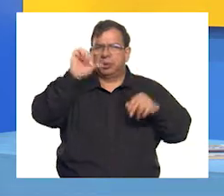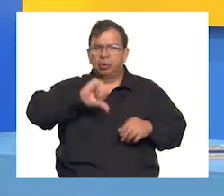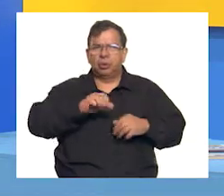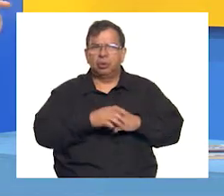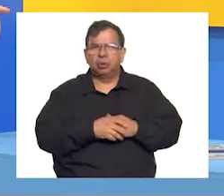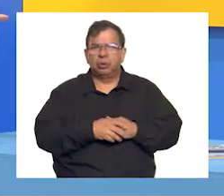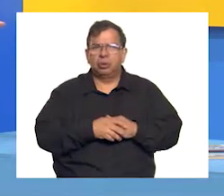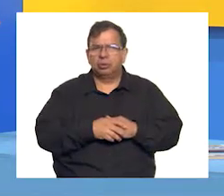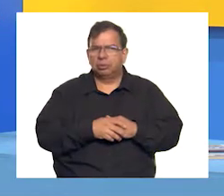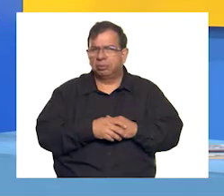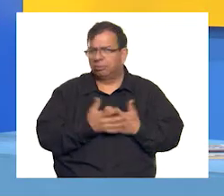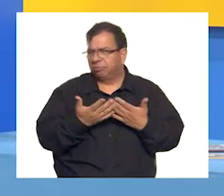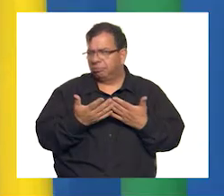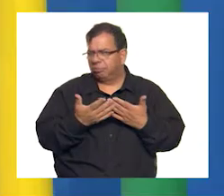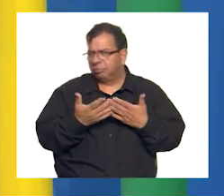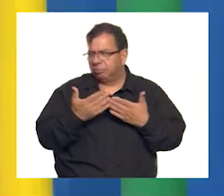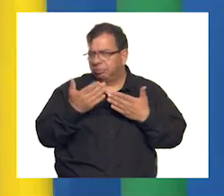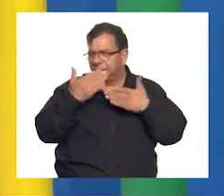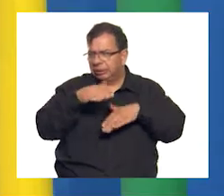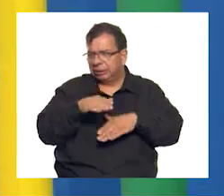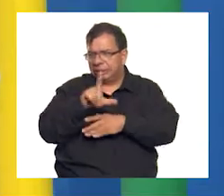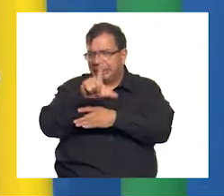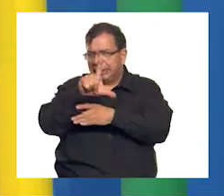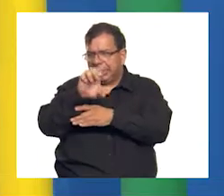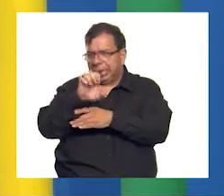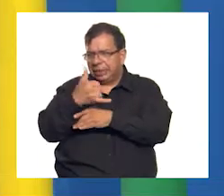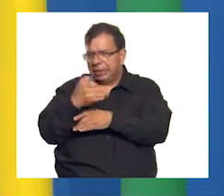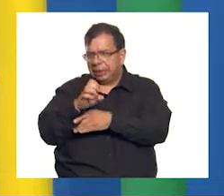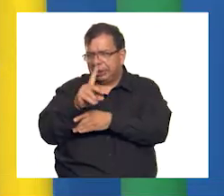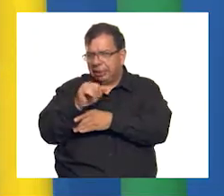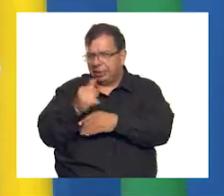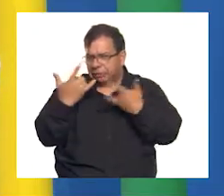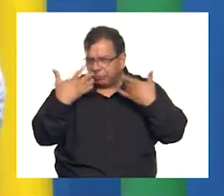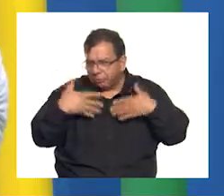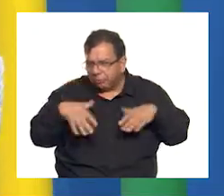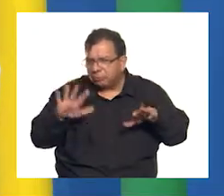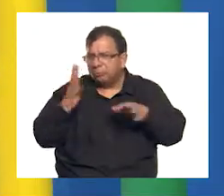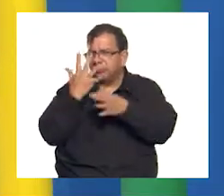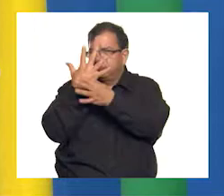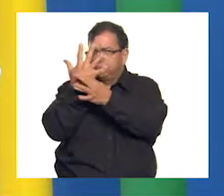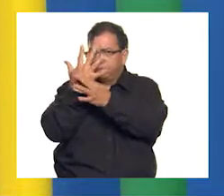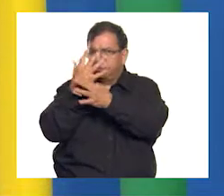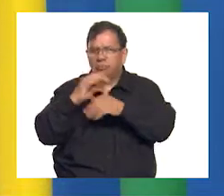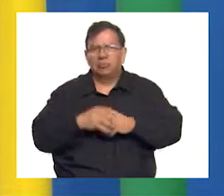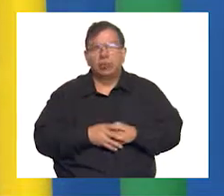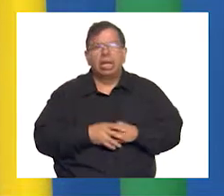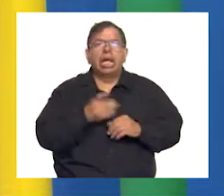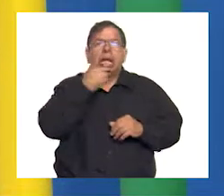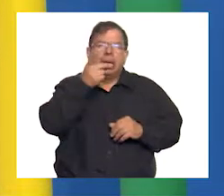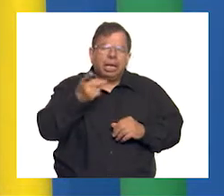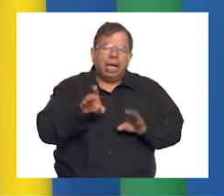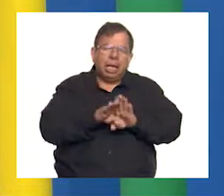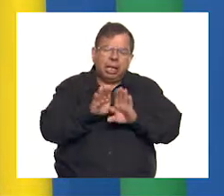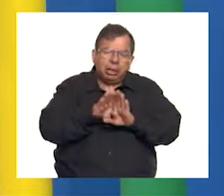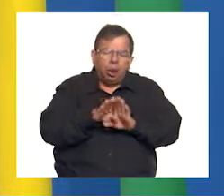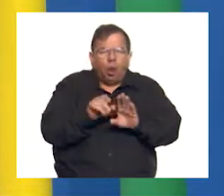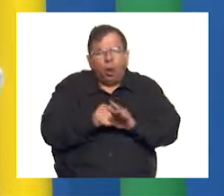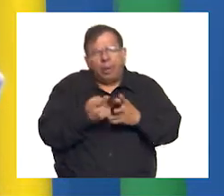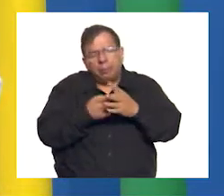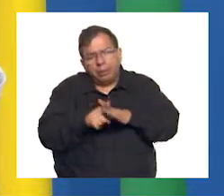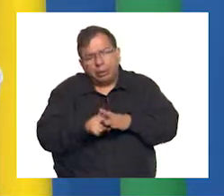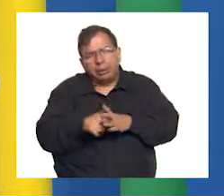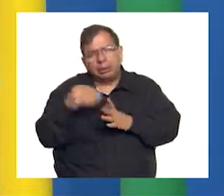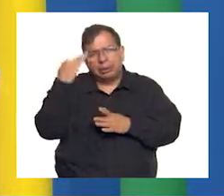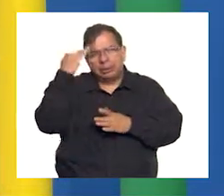será sobre las leyendas? Así es, Jenny. Hoy conoceremos sobre las leyendas que se crearon y que están inspiradas en la